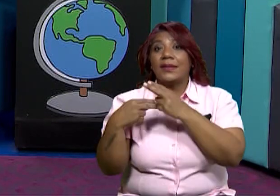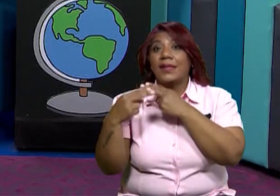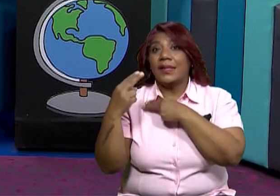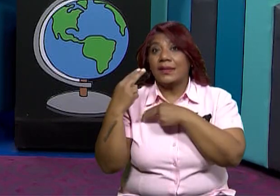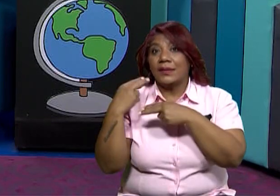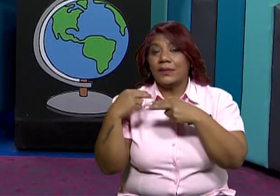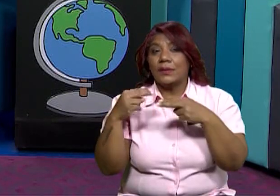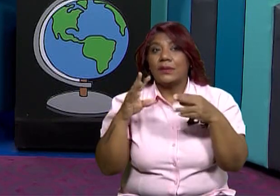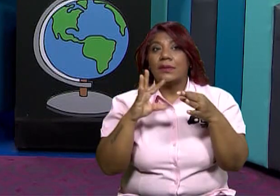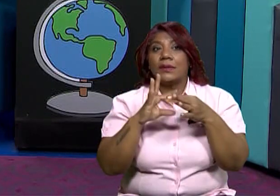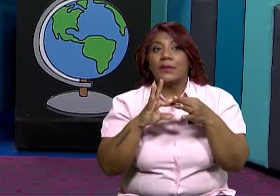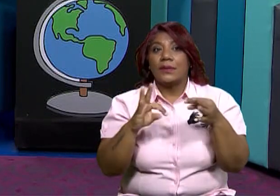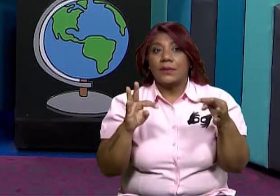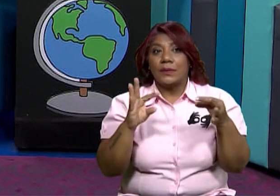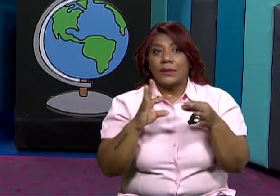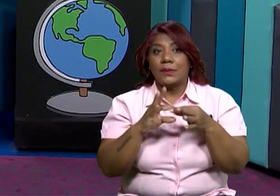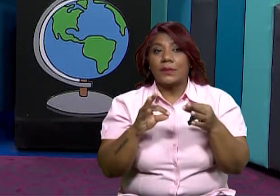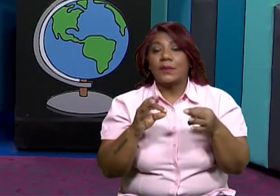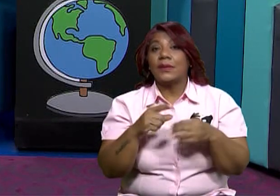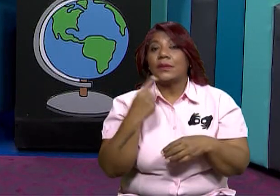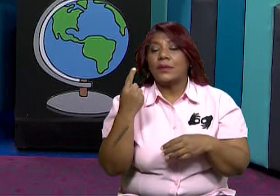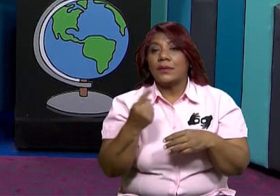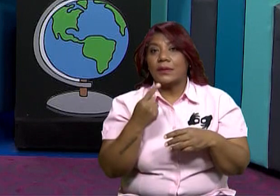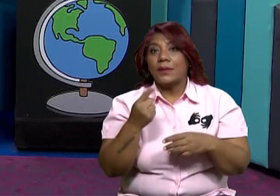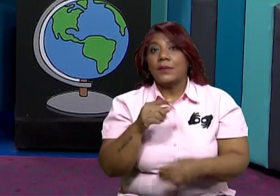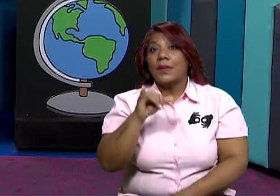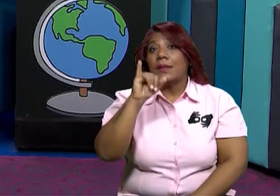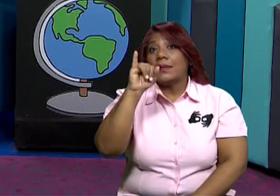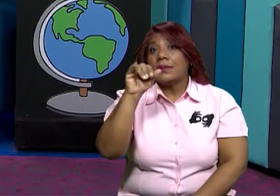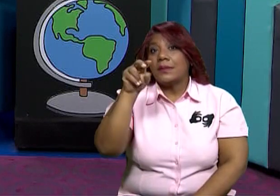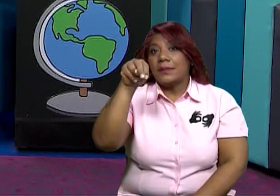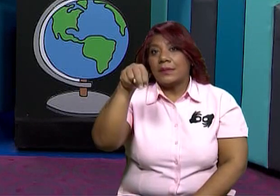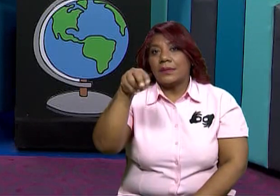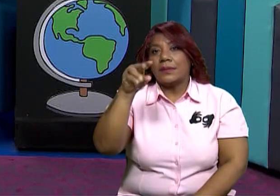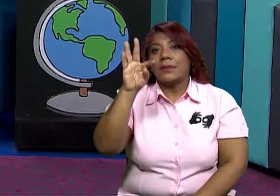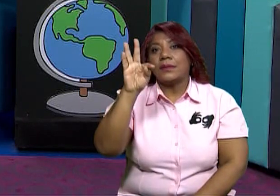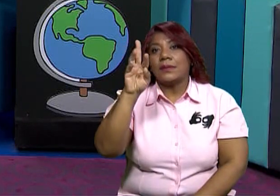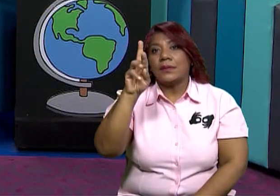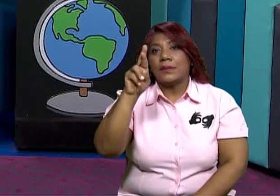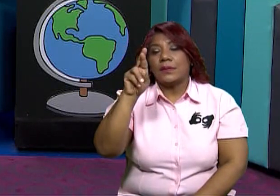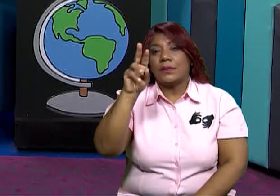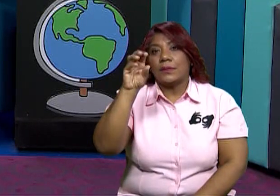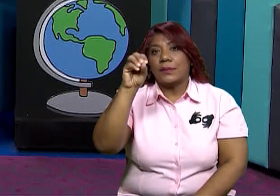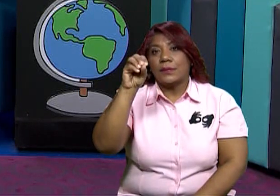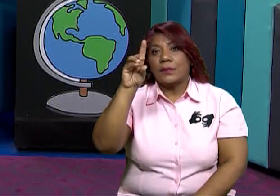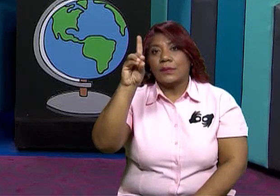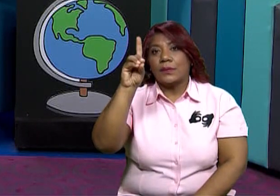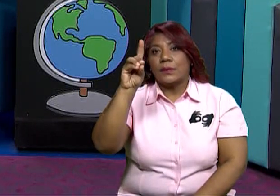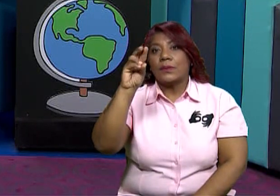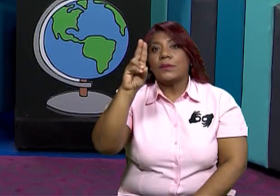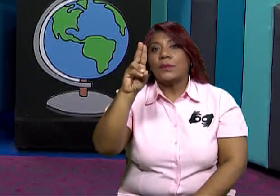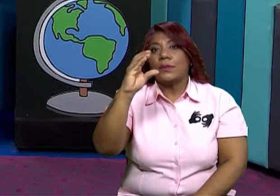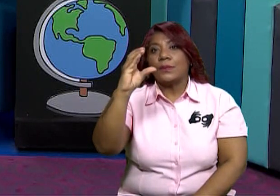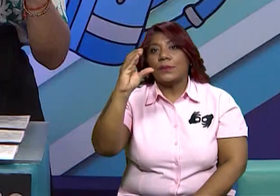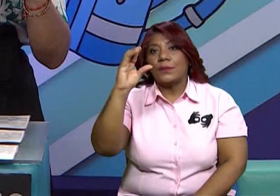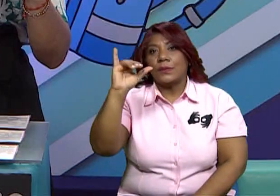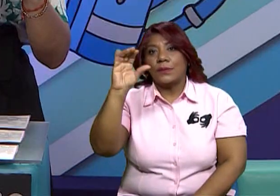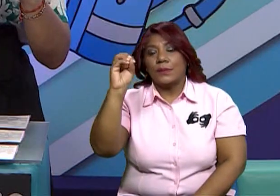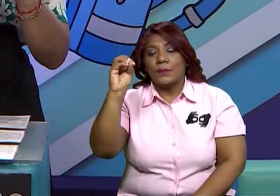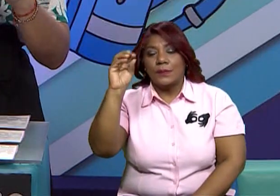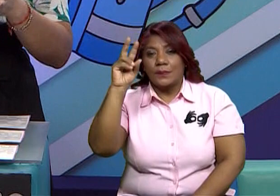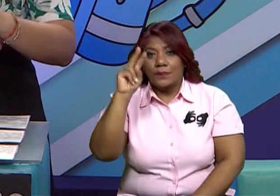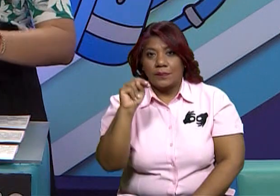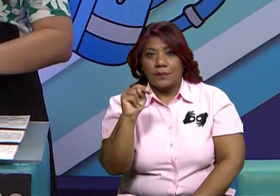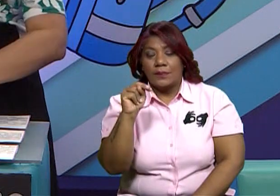cuentos tienen un inicio, tienen una introducción. Podemos observar aquí la introducción. En